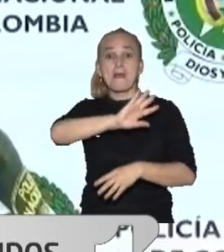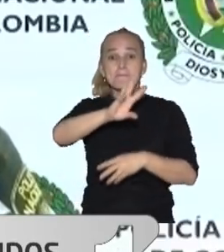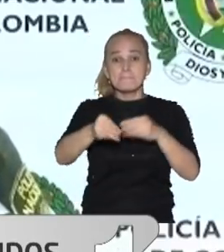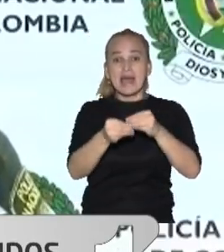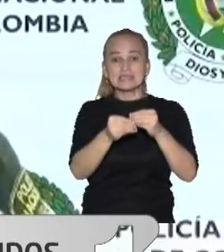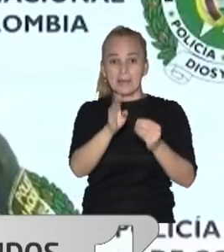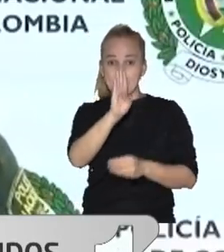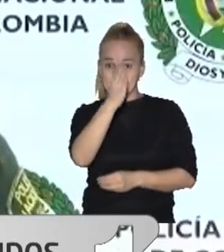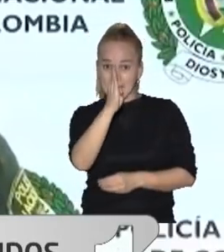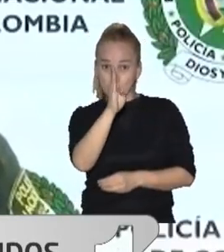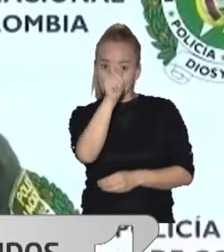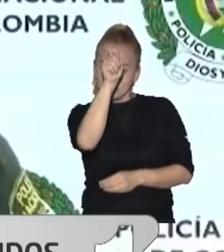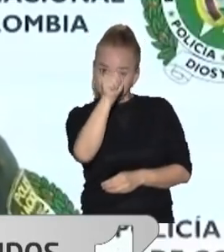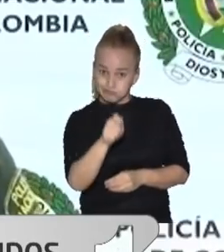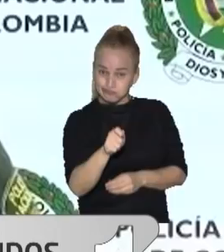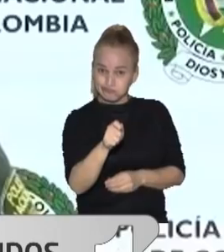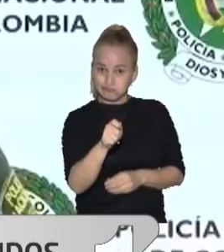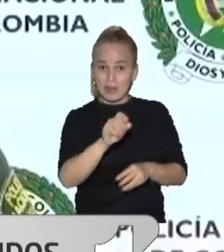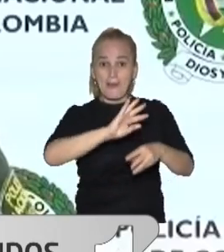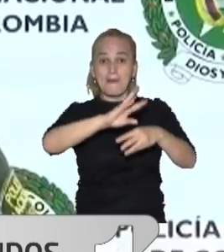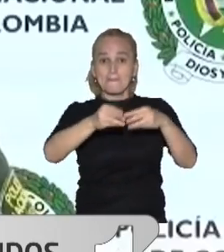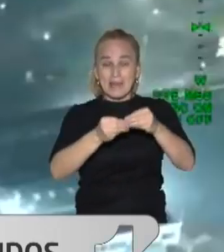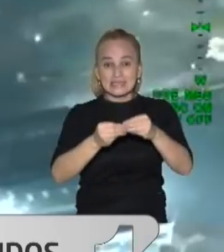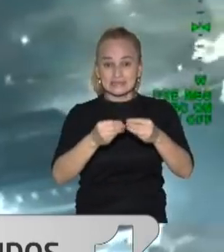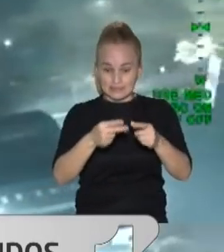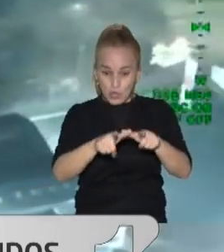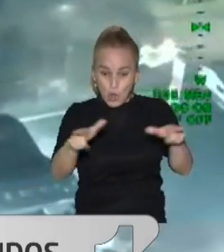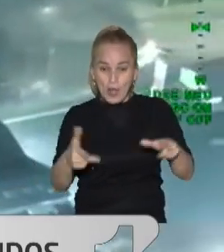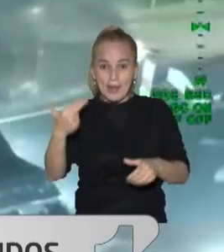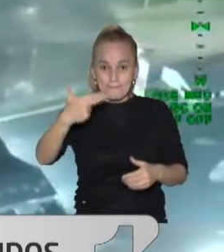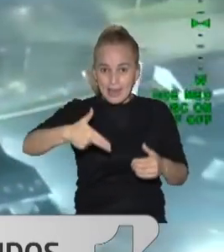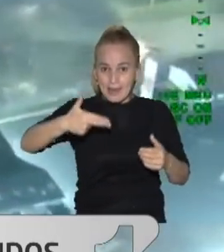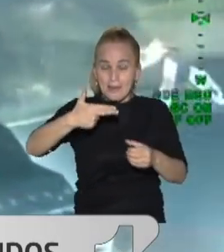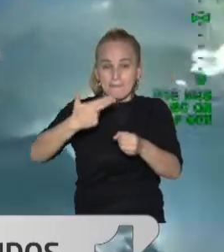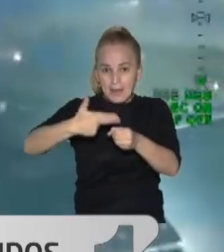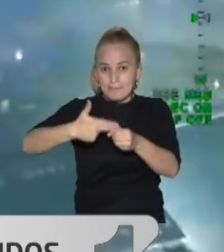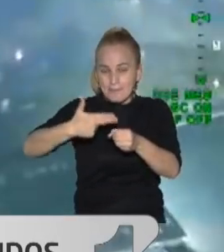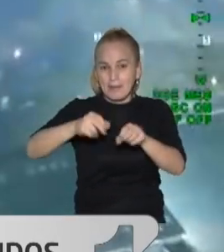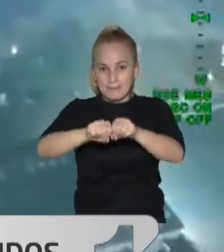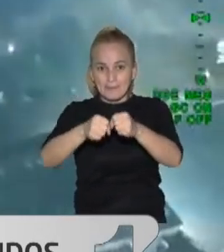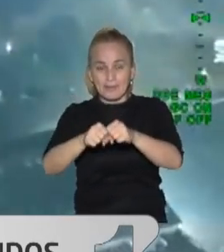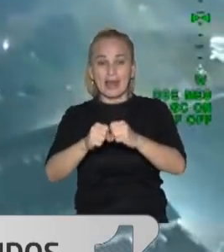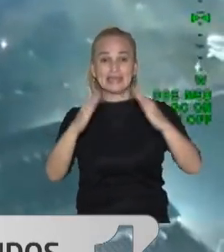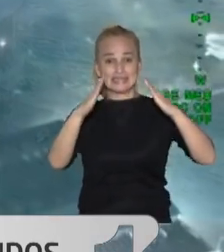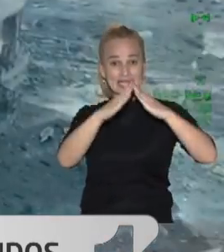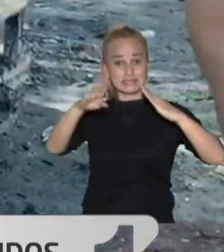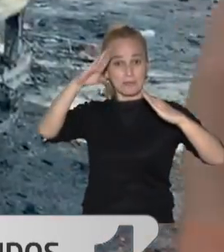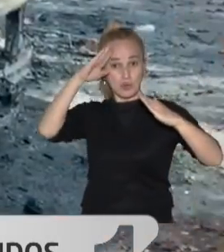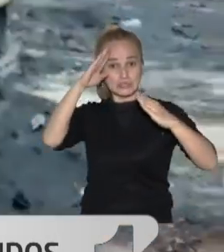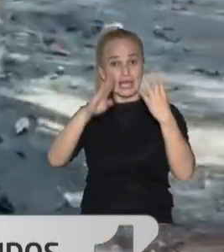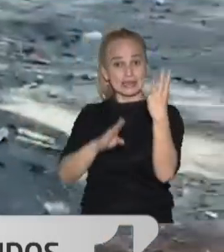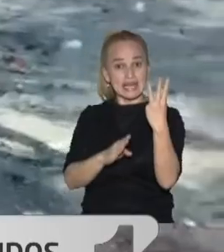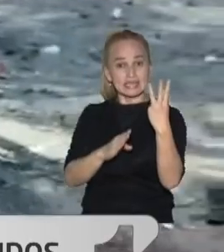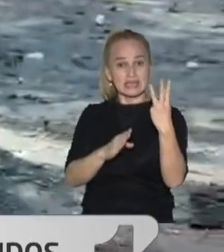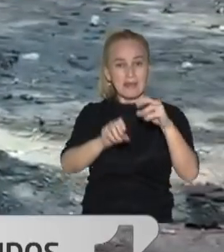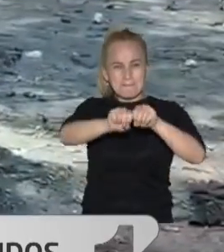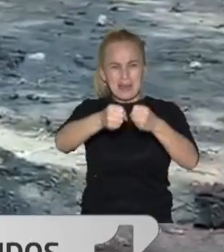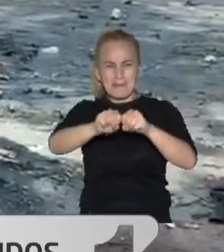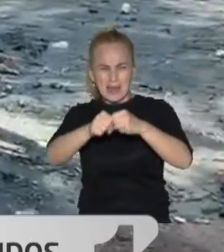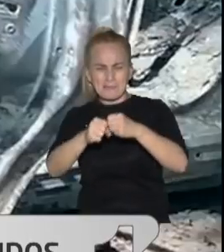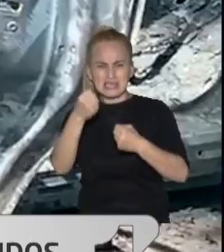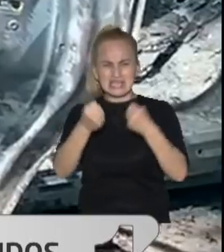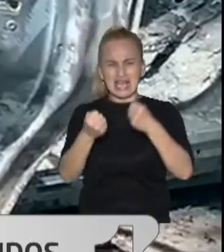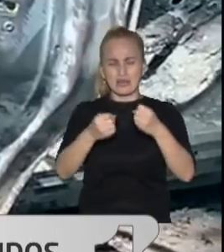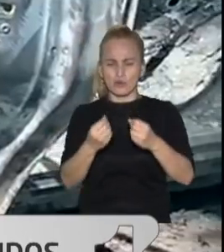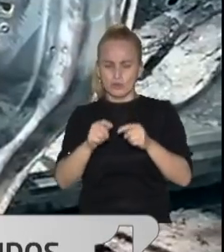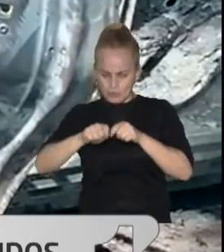electrónico y dos estaciones de expendio de combustible. Tres CAIs fueron vandalizados y varios vehículos particulares quedaron